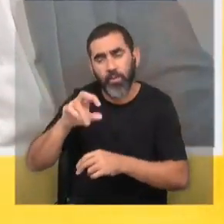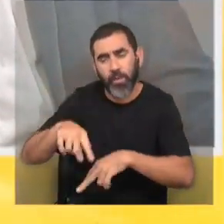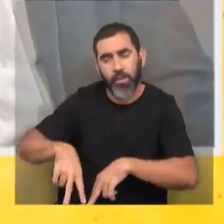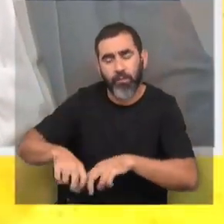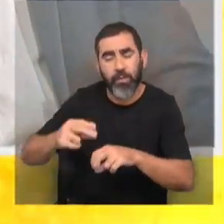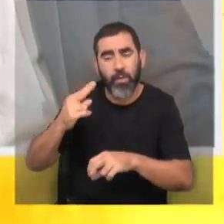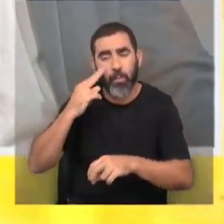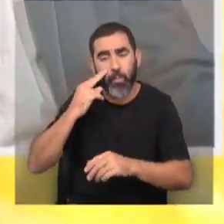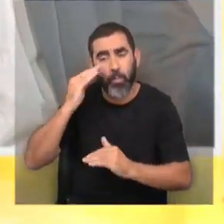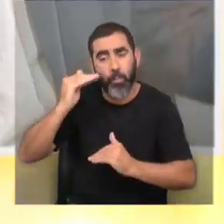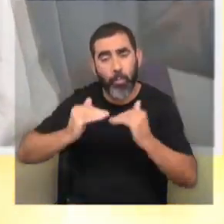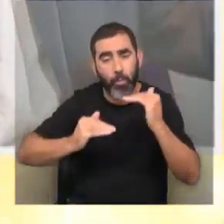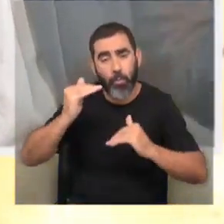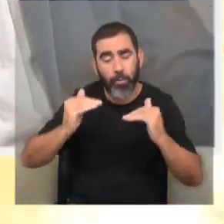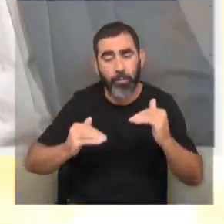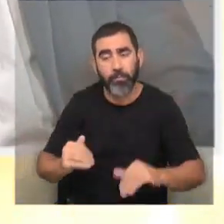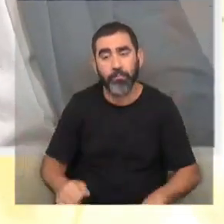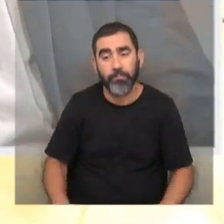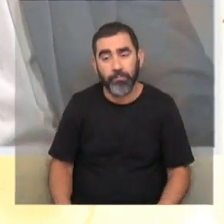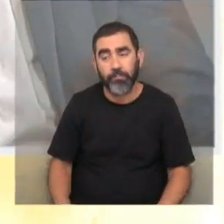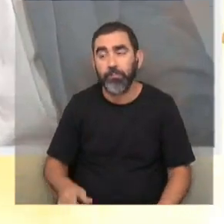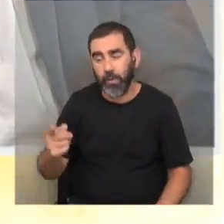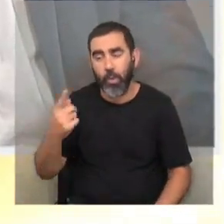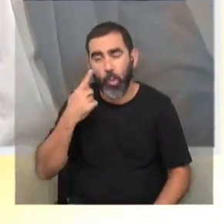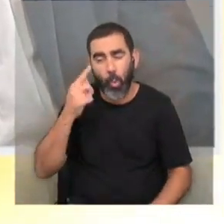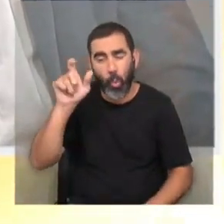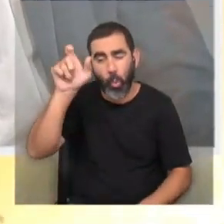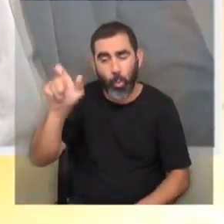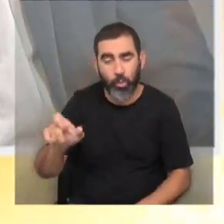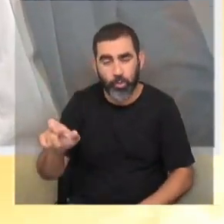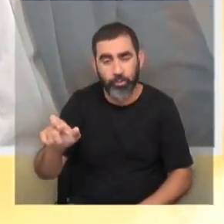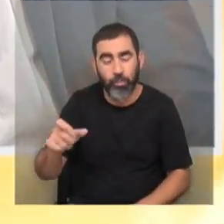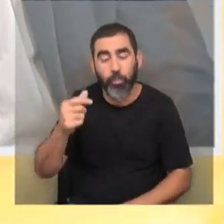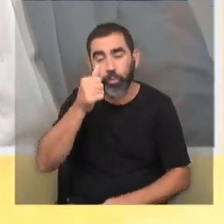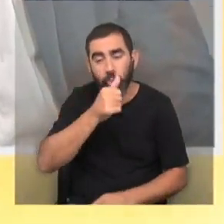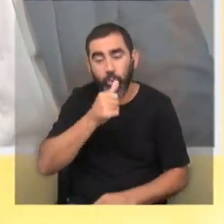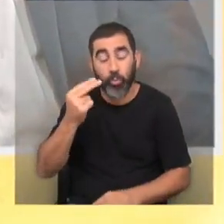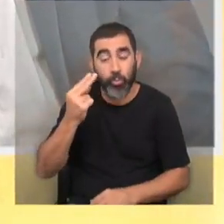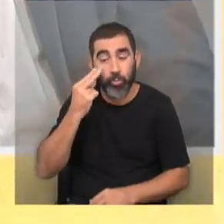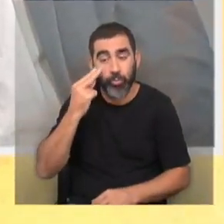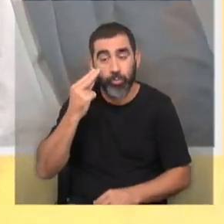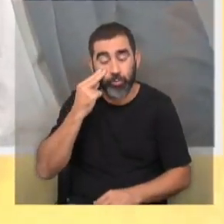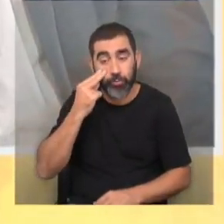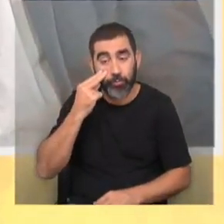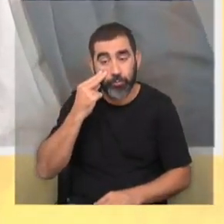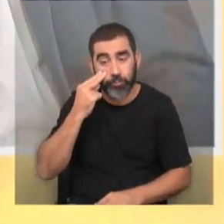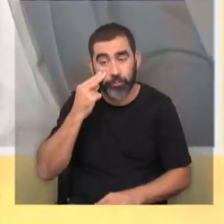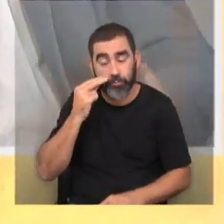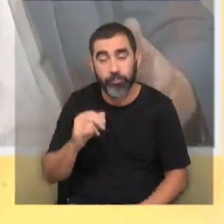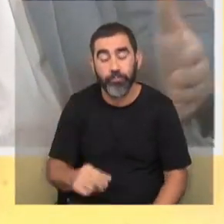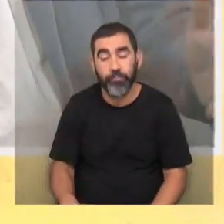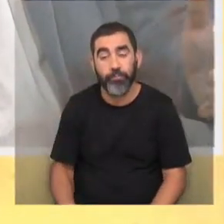de estabilidad, y notoriamente él es muy conocido por haber resuelto un problema que